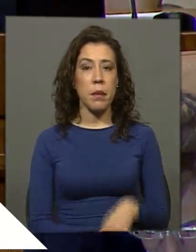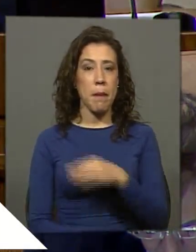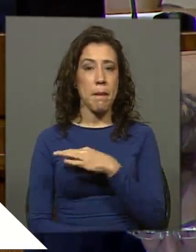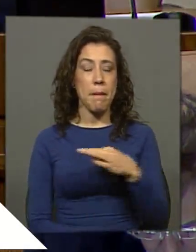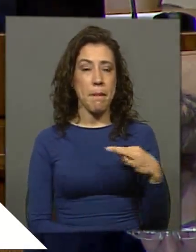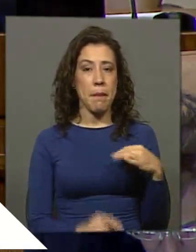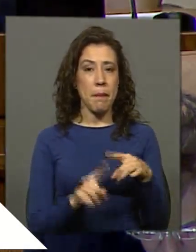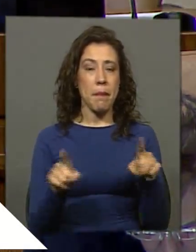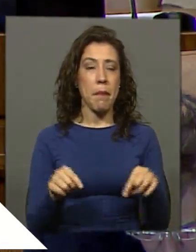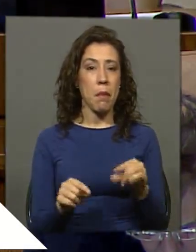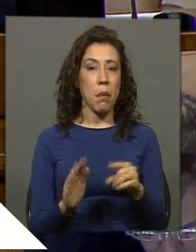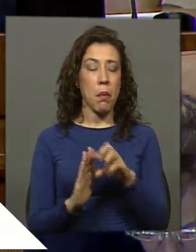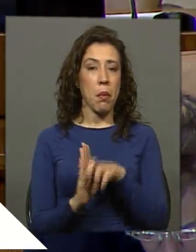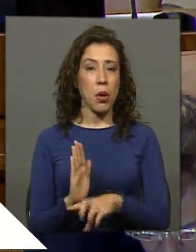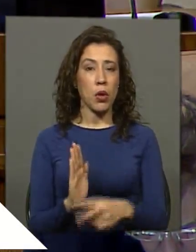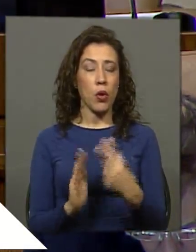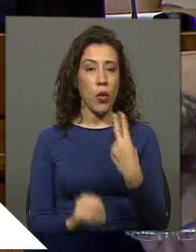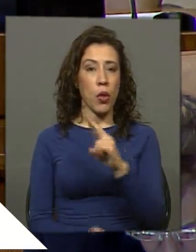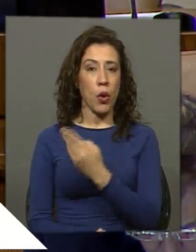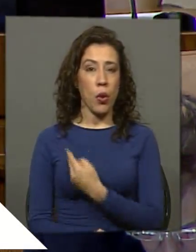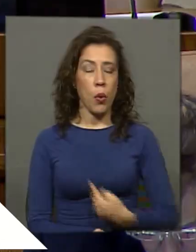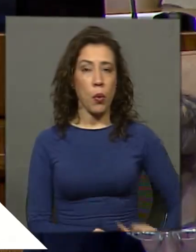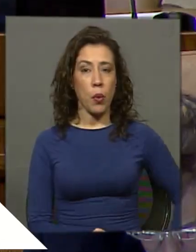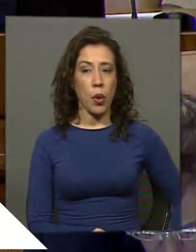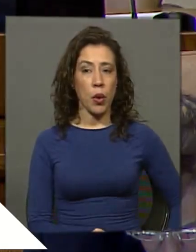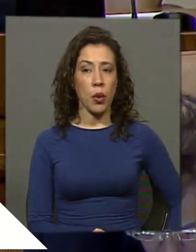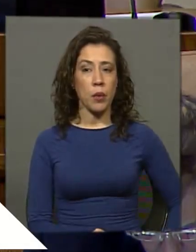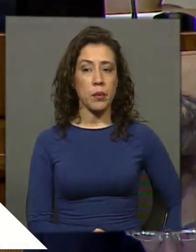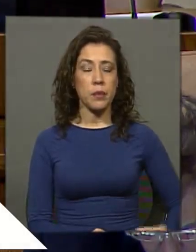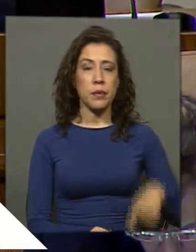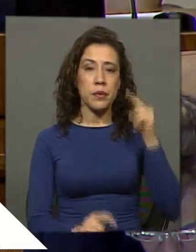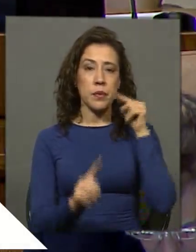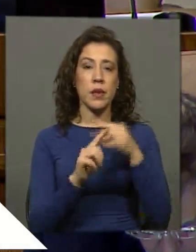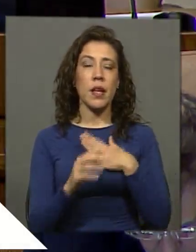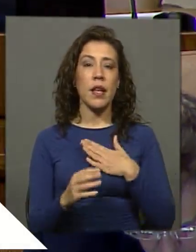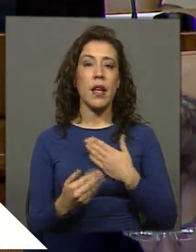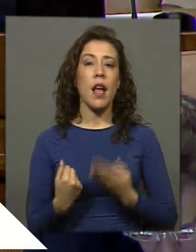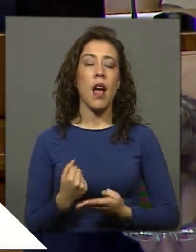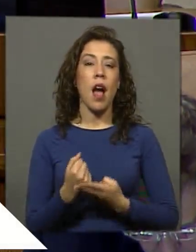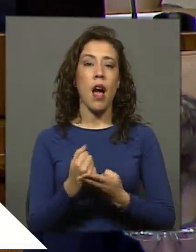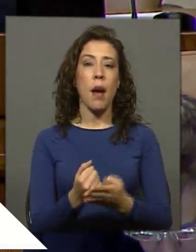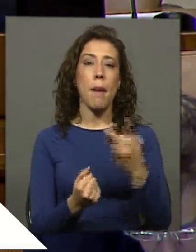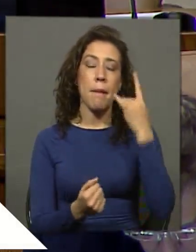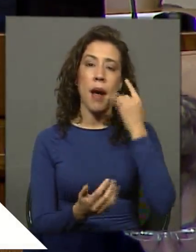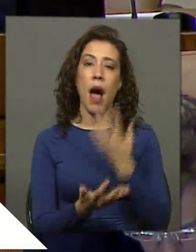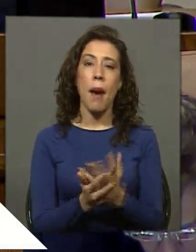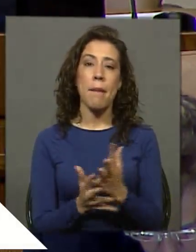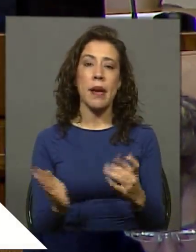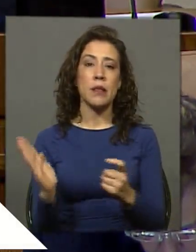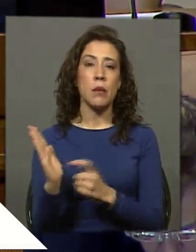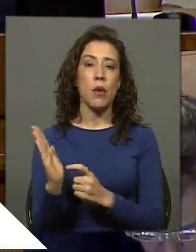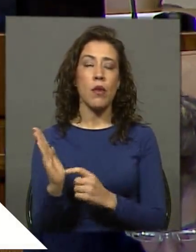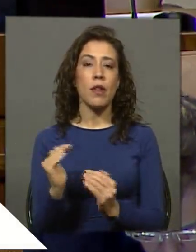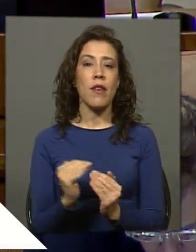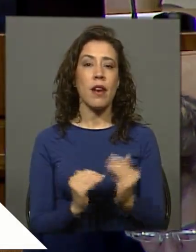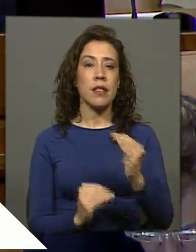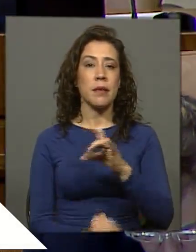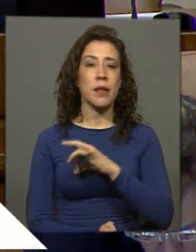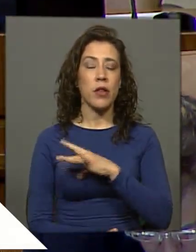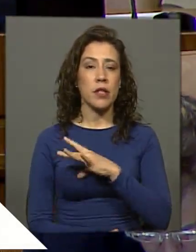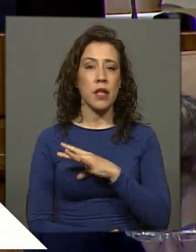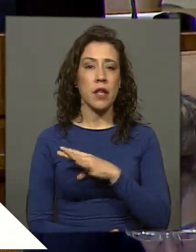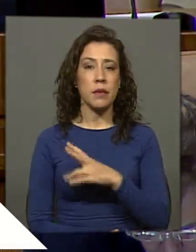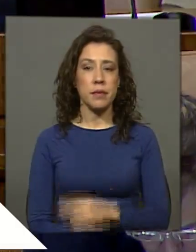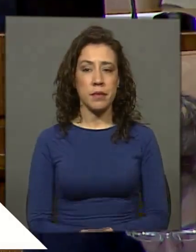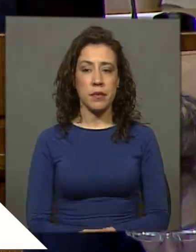ministro en la sala de los pocos proyectos del gobierno que iban en la dirección de tratar de colaborar para que haya más productividad y más crecimiento en Chile y por lo tanto